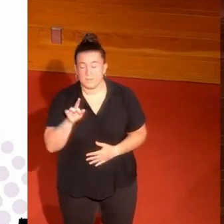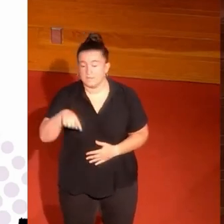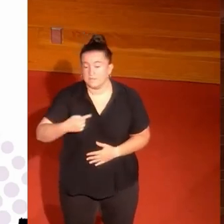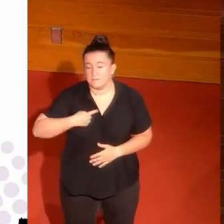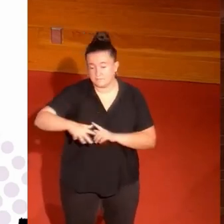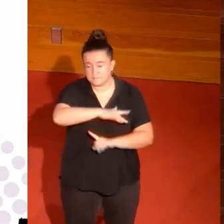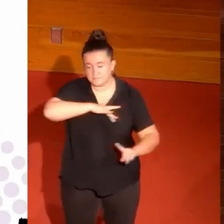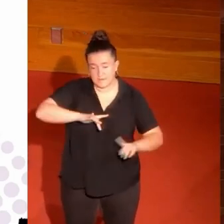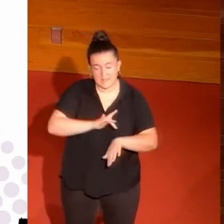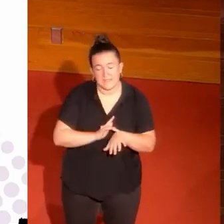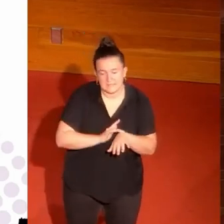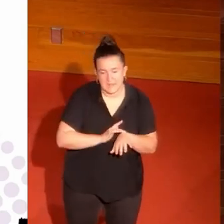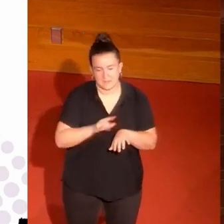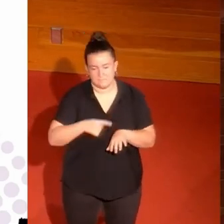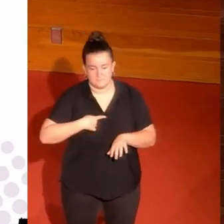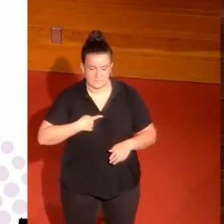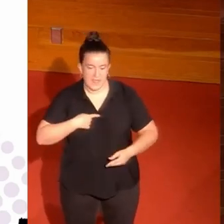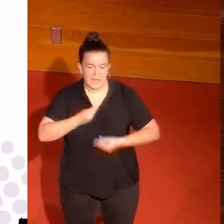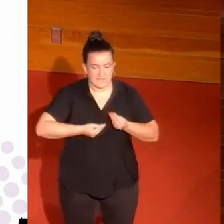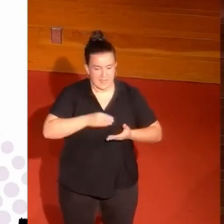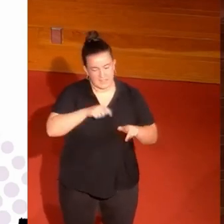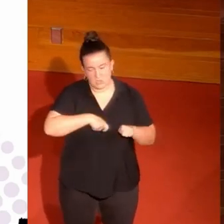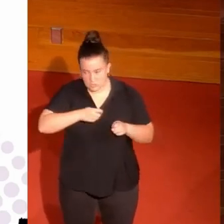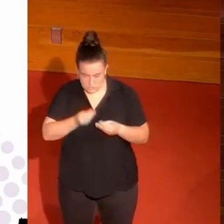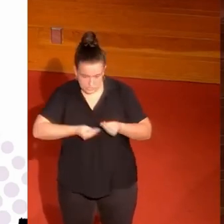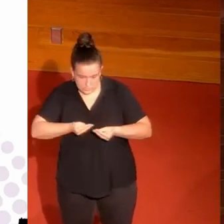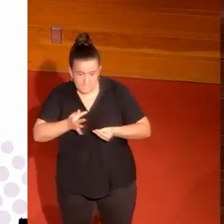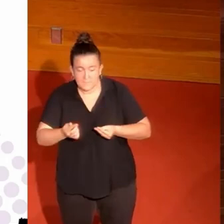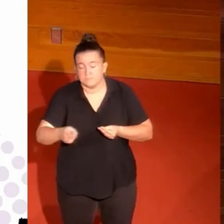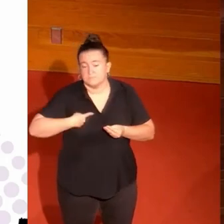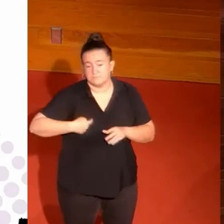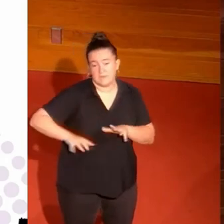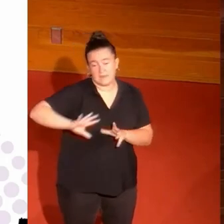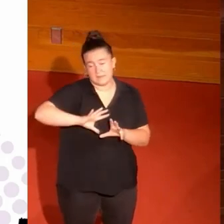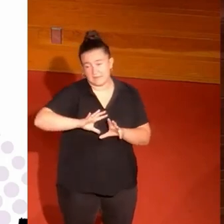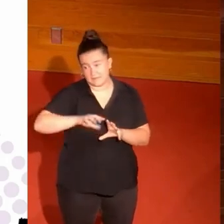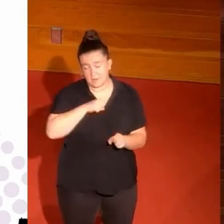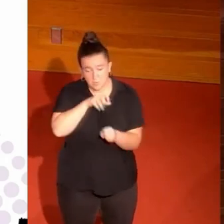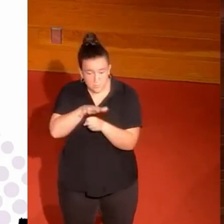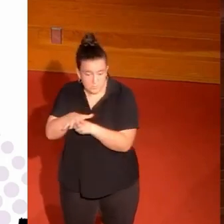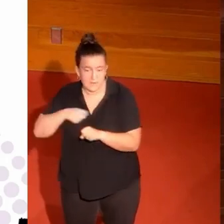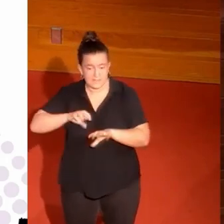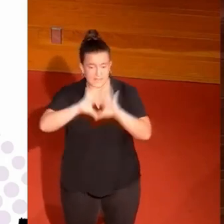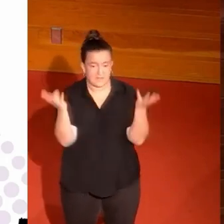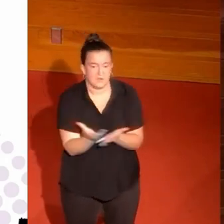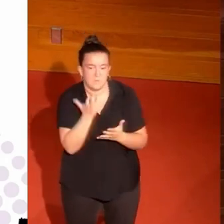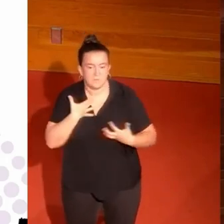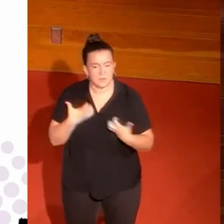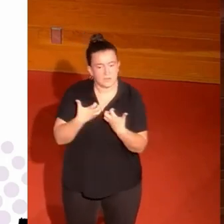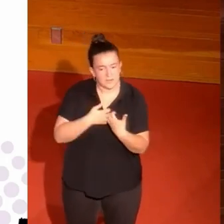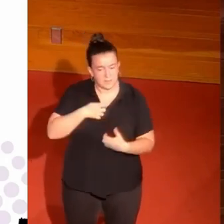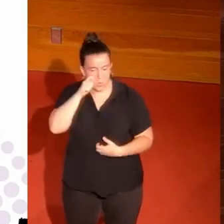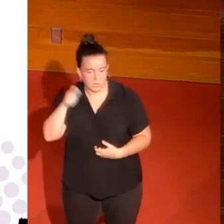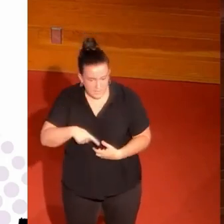digitalo erore da eta nazioarteko albiste estd egiten ditu Hala Nola ukr gerra iro